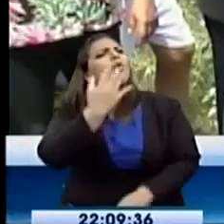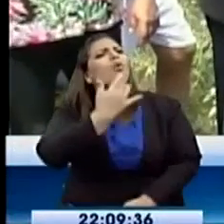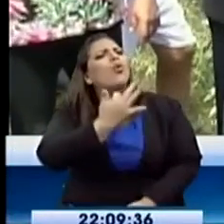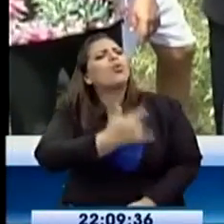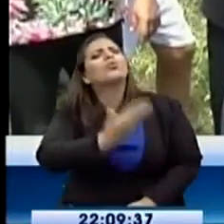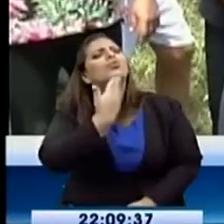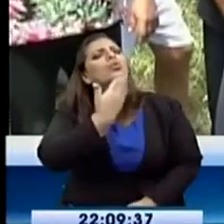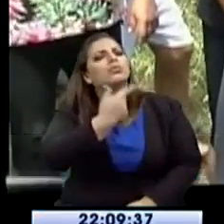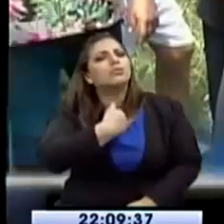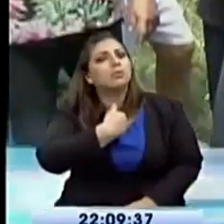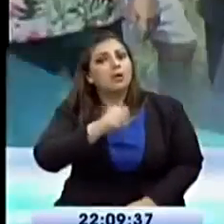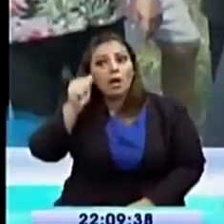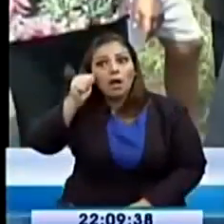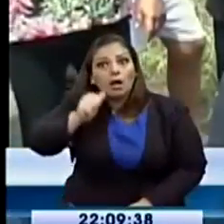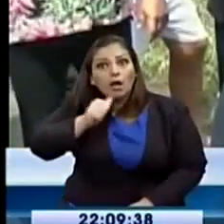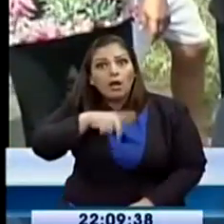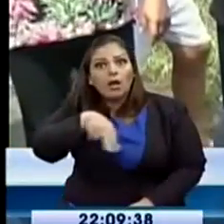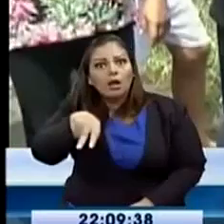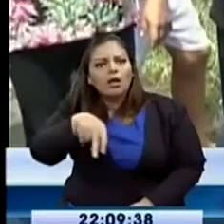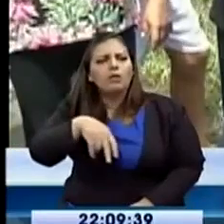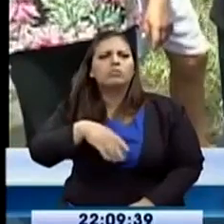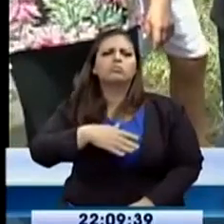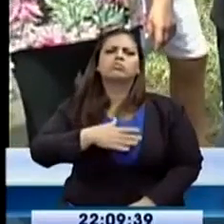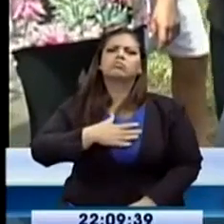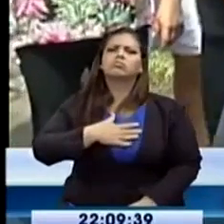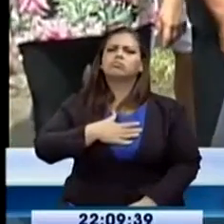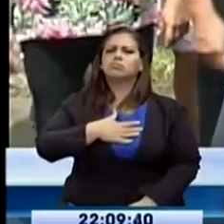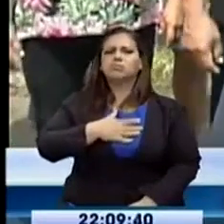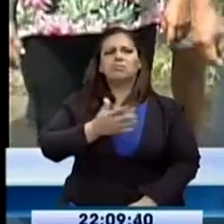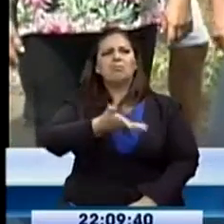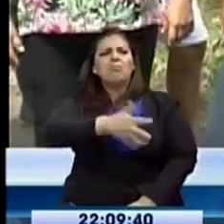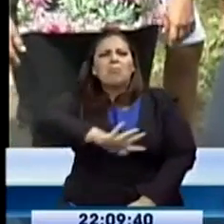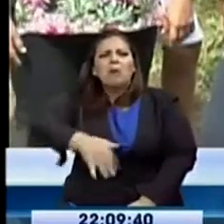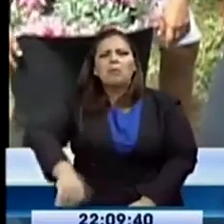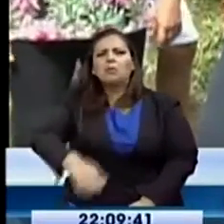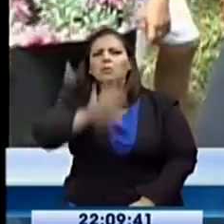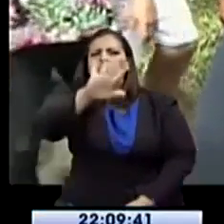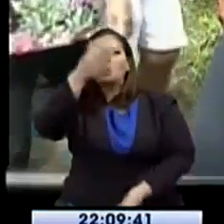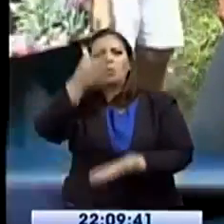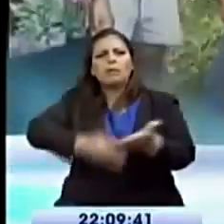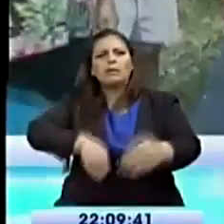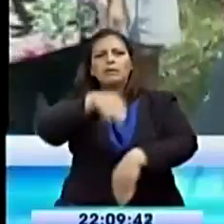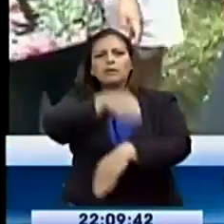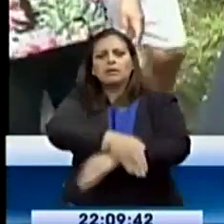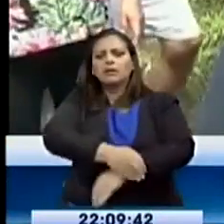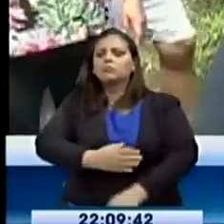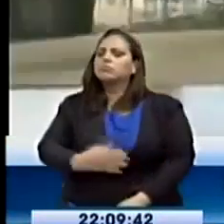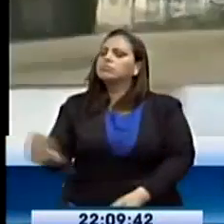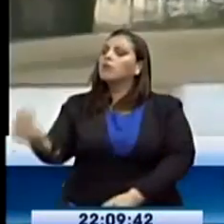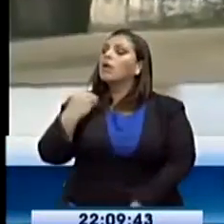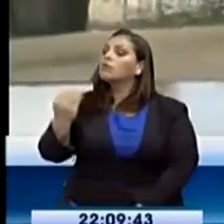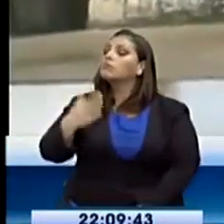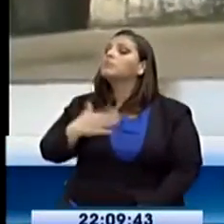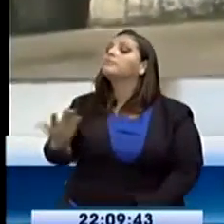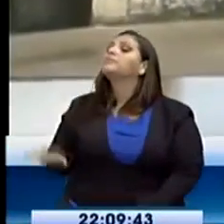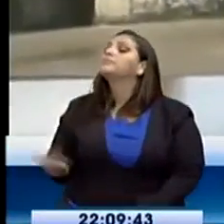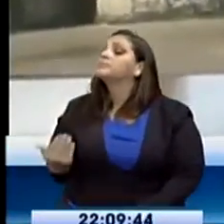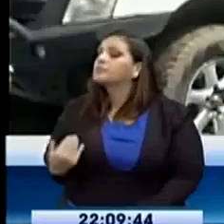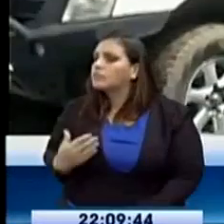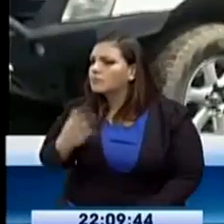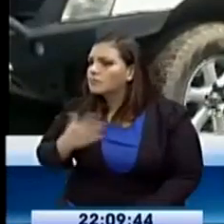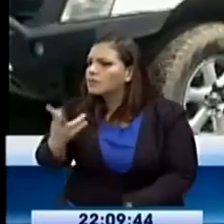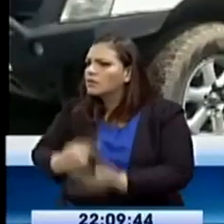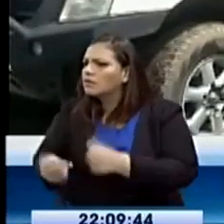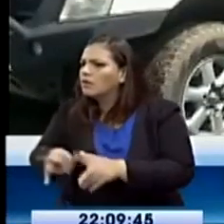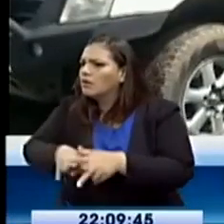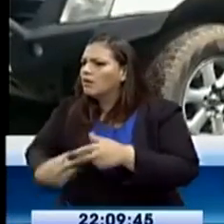hijo estaba ahí con la abuela. Un ratito de luz se desapareció, como a las 5:30, y me llamaron a las 5 en punto que mi hijo se había desaparecido ahogado. Habitantes del lugar asegura